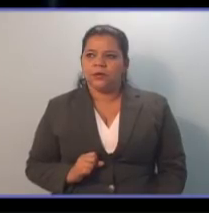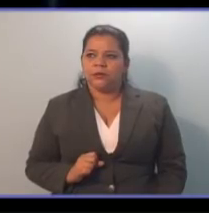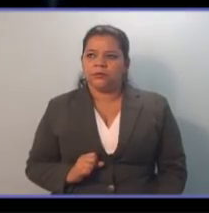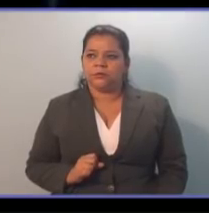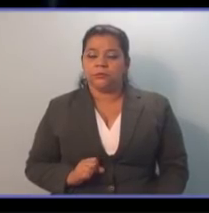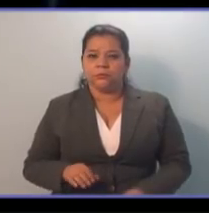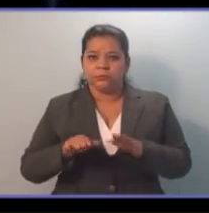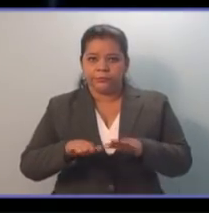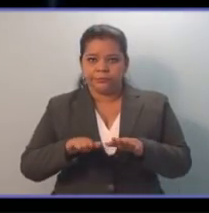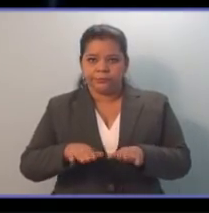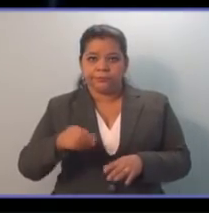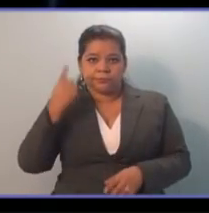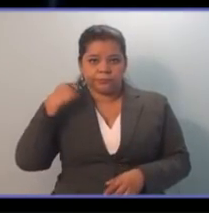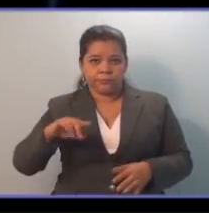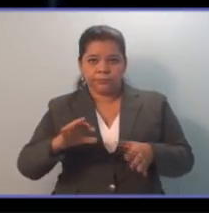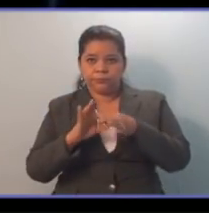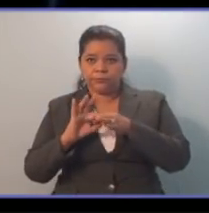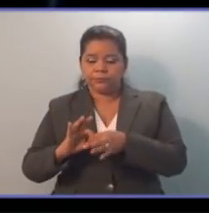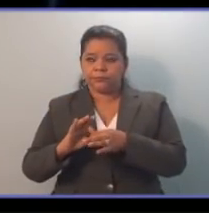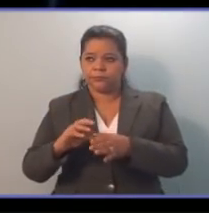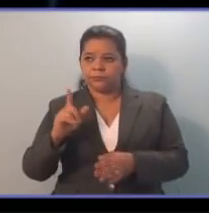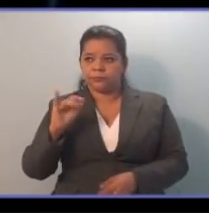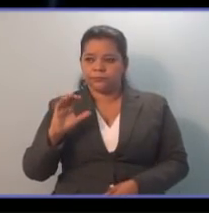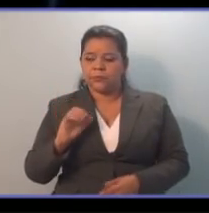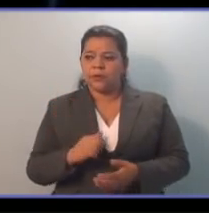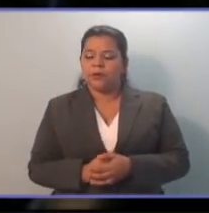Gracias, señor coordinador. Bienvenida, licenciada.